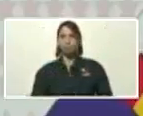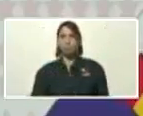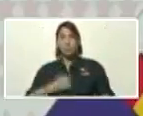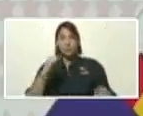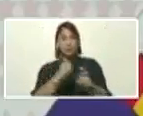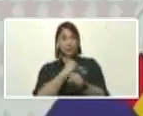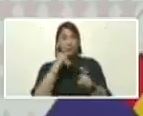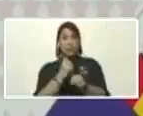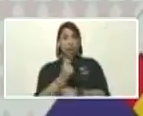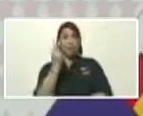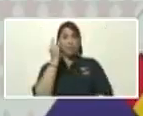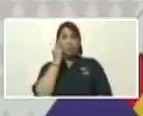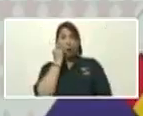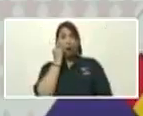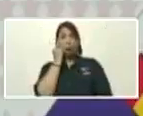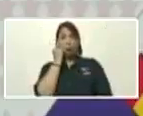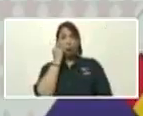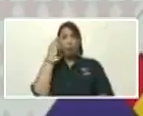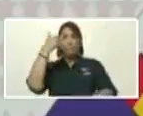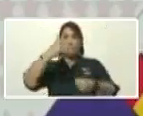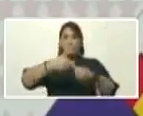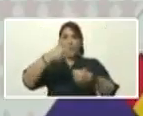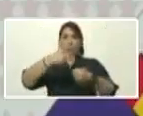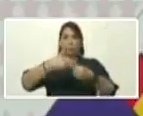trabajadora de la clase obrera petrolera.